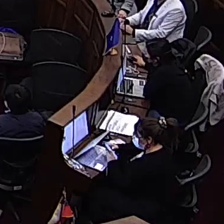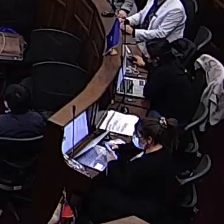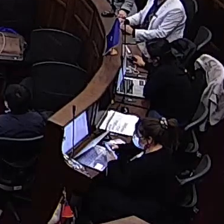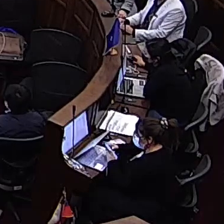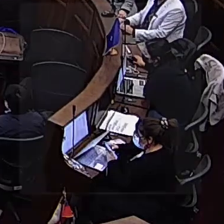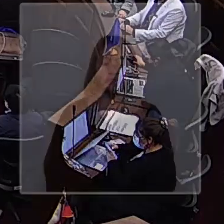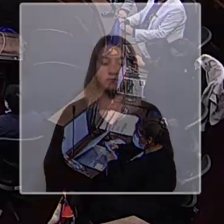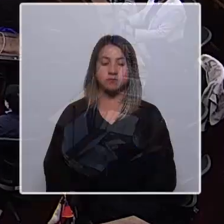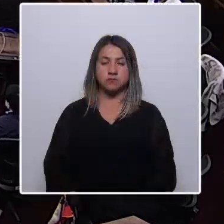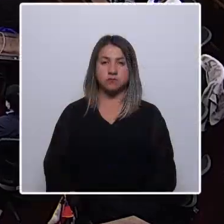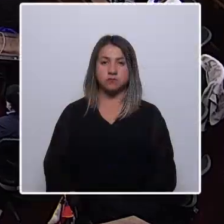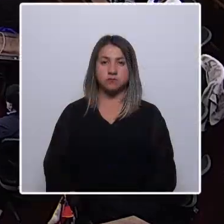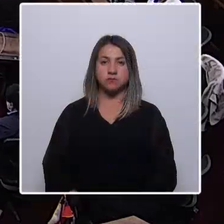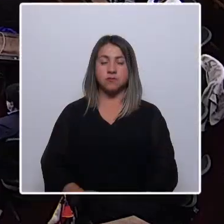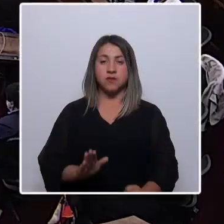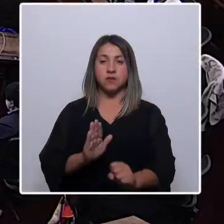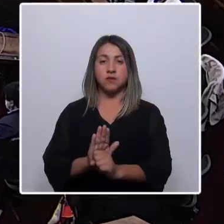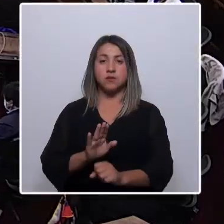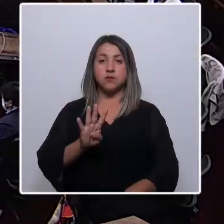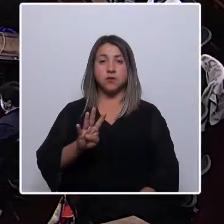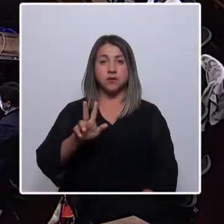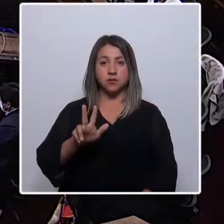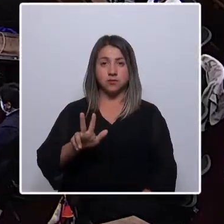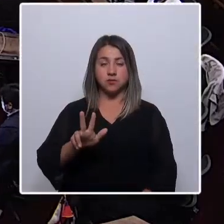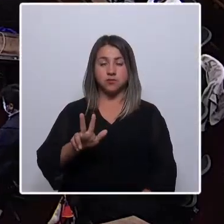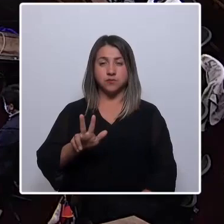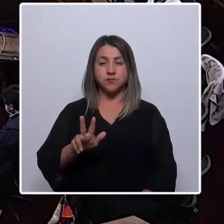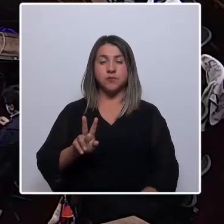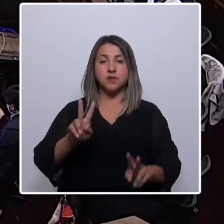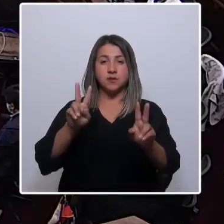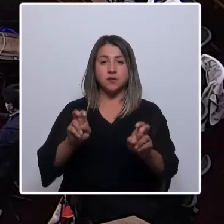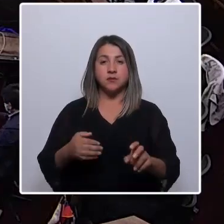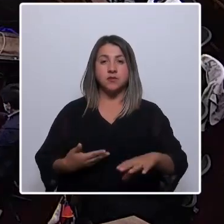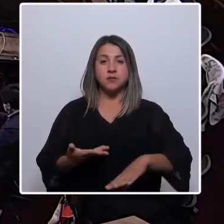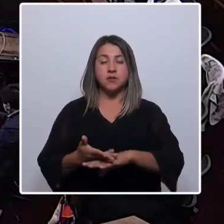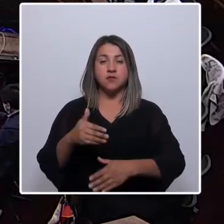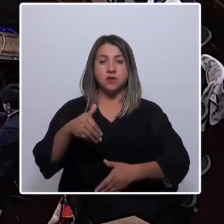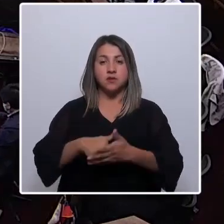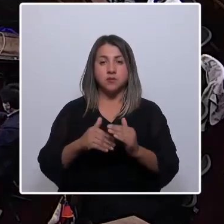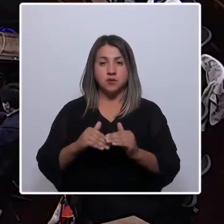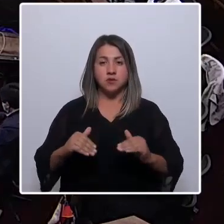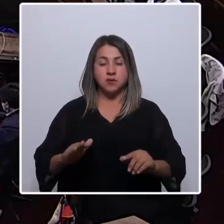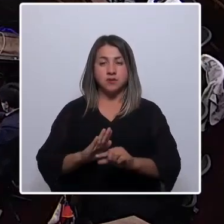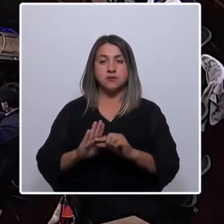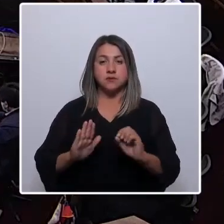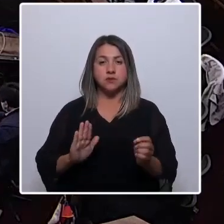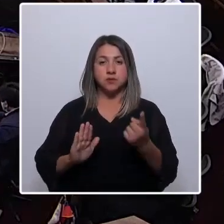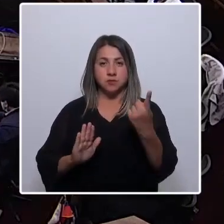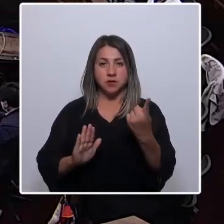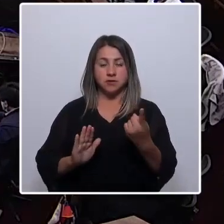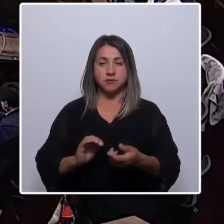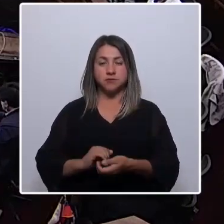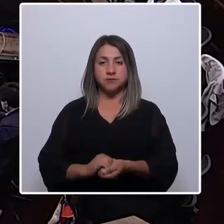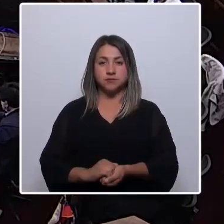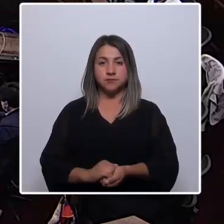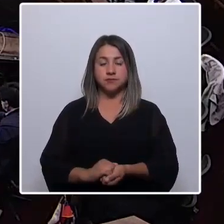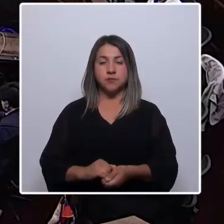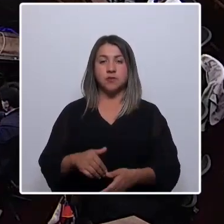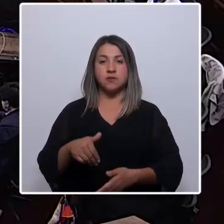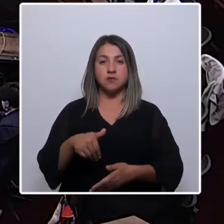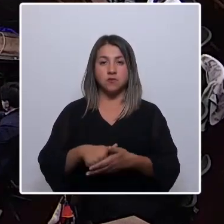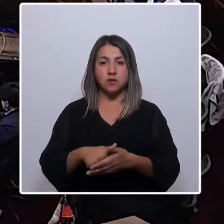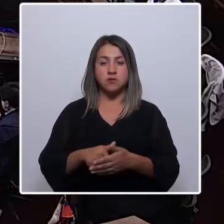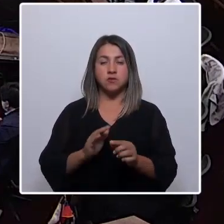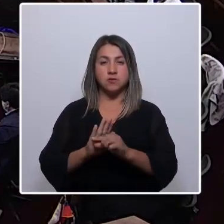Pasamos al artículo 48, respecto al cual se ha pedido votación separada de su inciso primero. En votación,